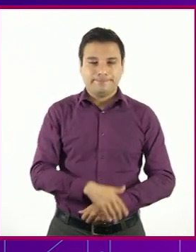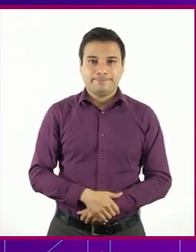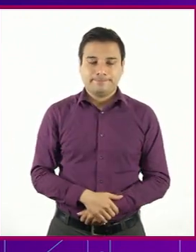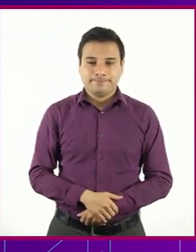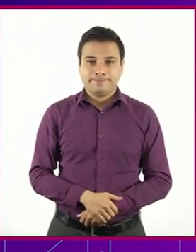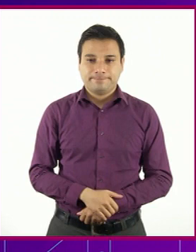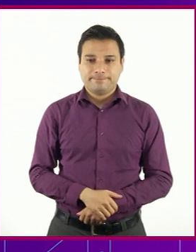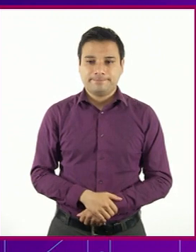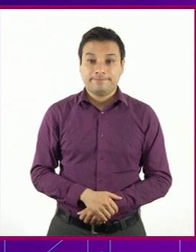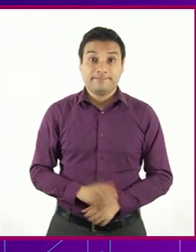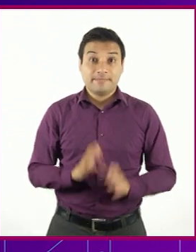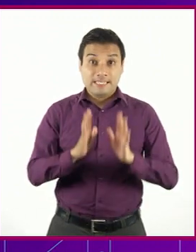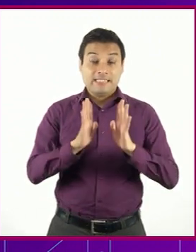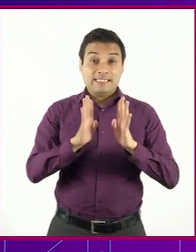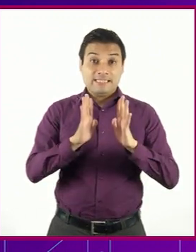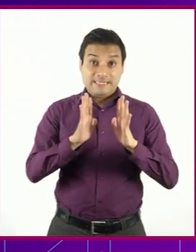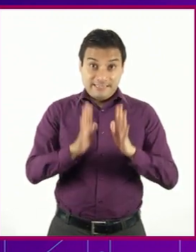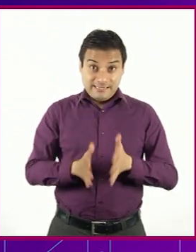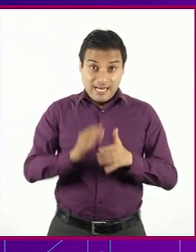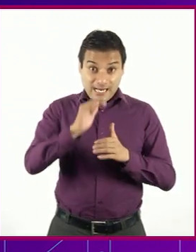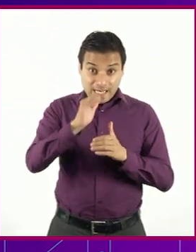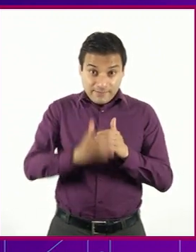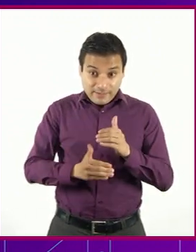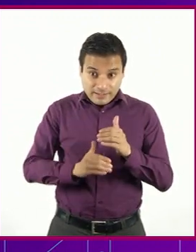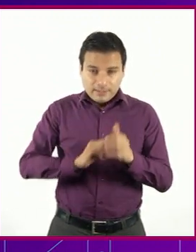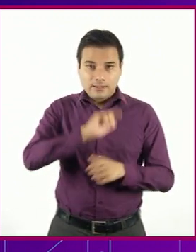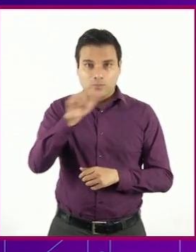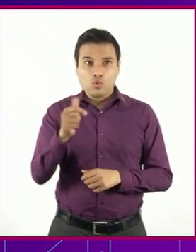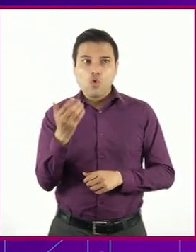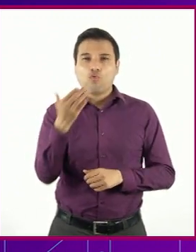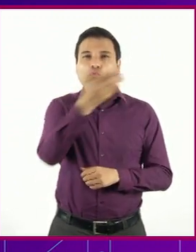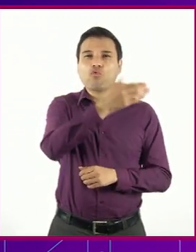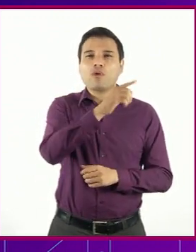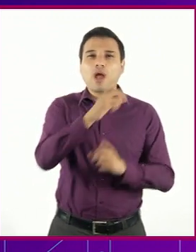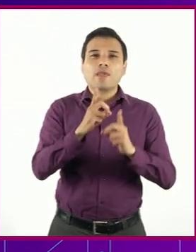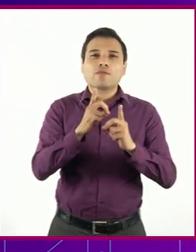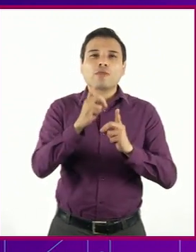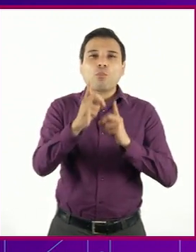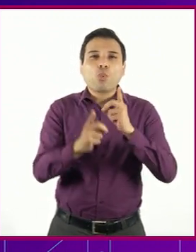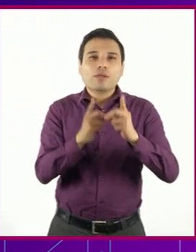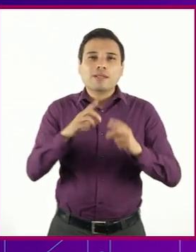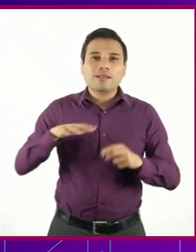Una vez terminado, me dirigí a la unidad deportiva Renacimiento.